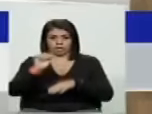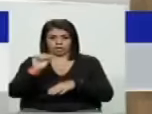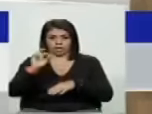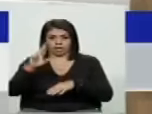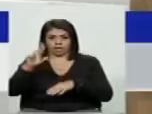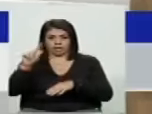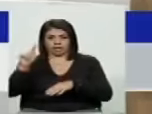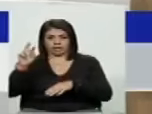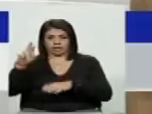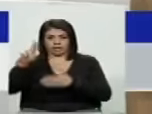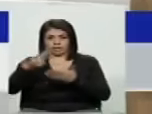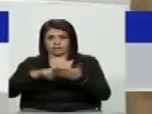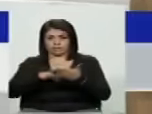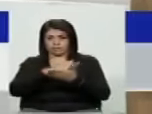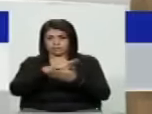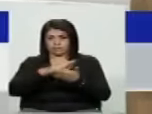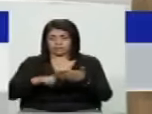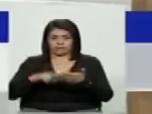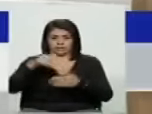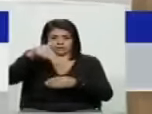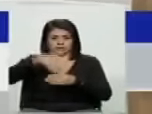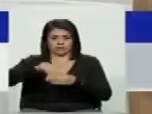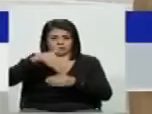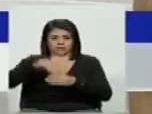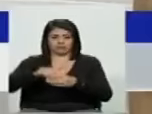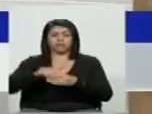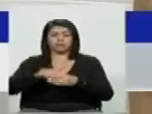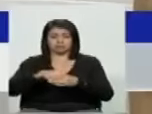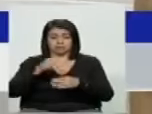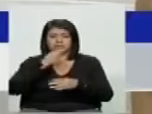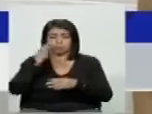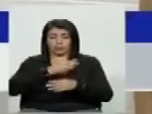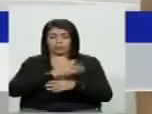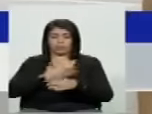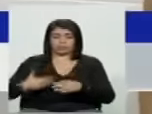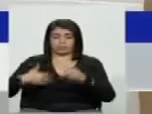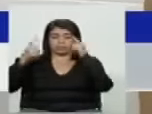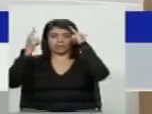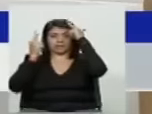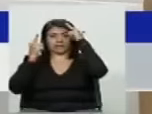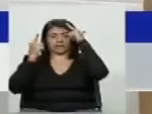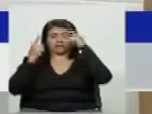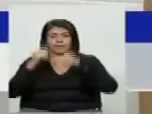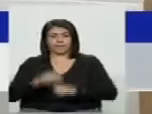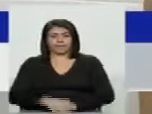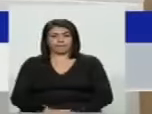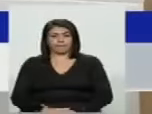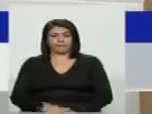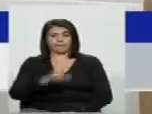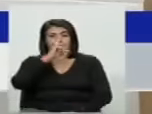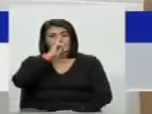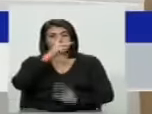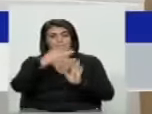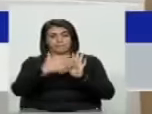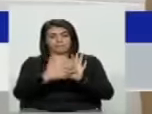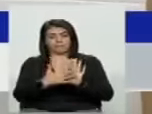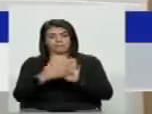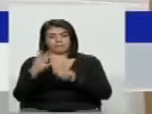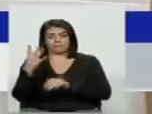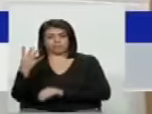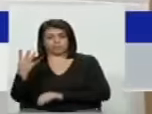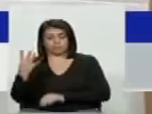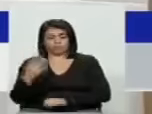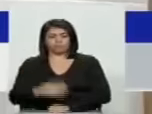referendo revocatorio, que fue un referendo confirmatorio del presidente Hugo Chávez en el año